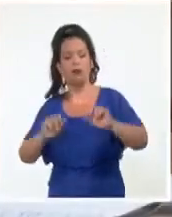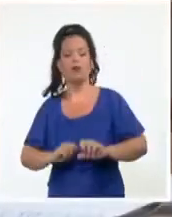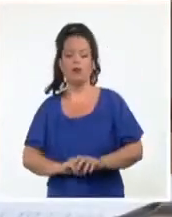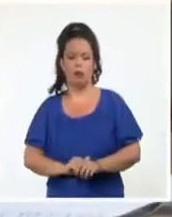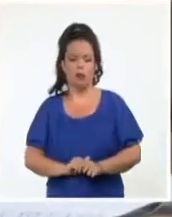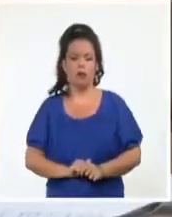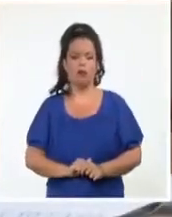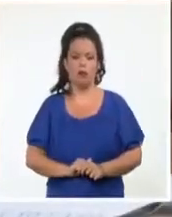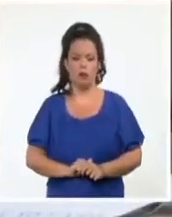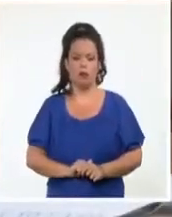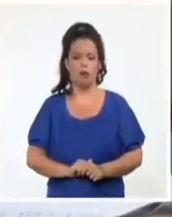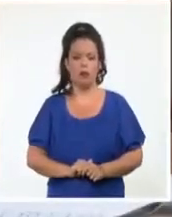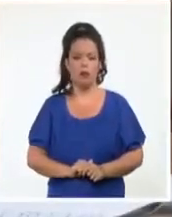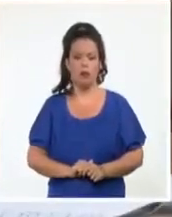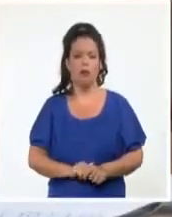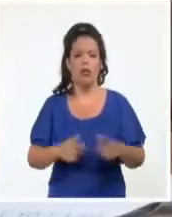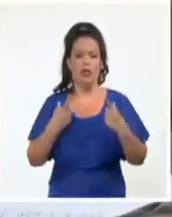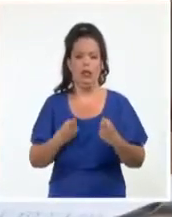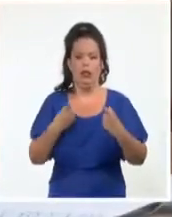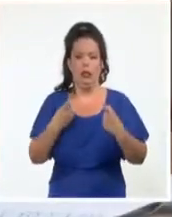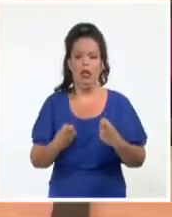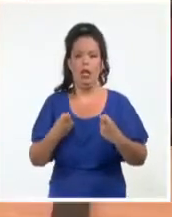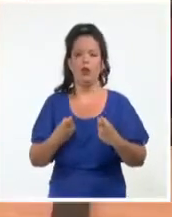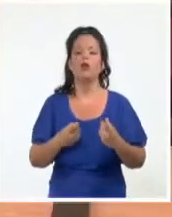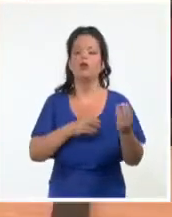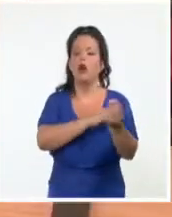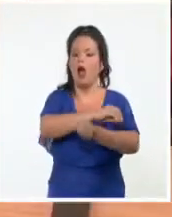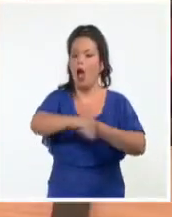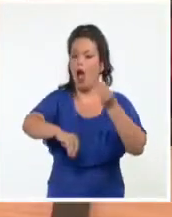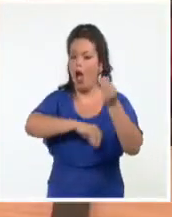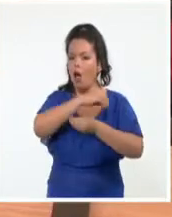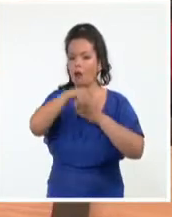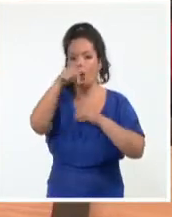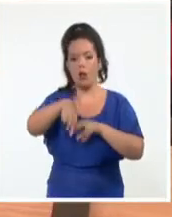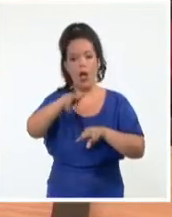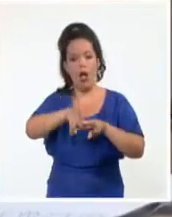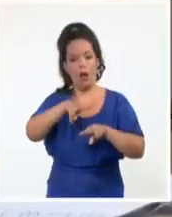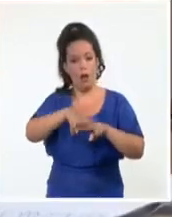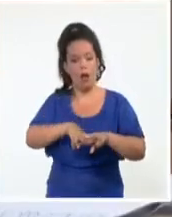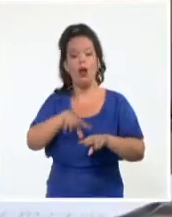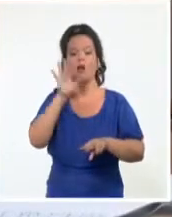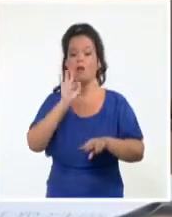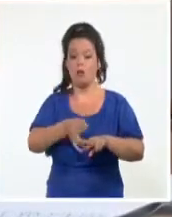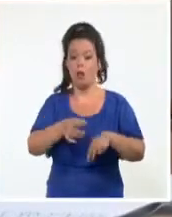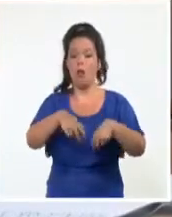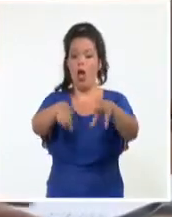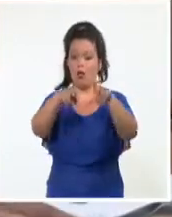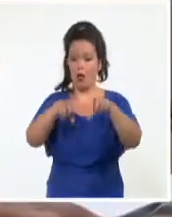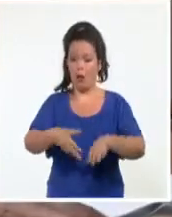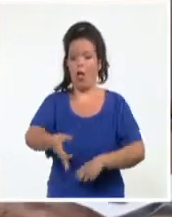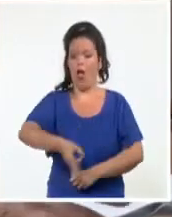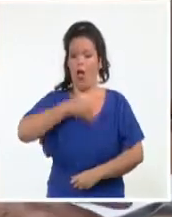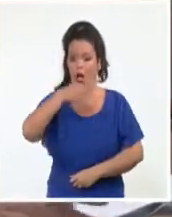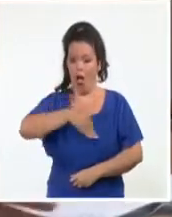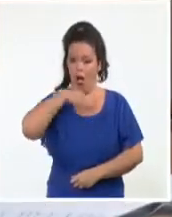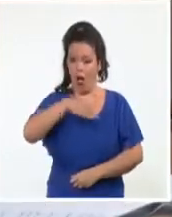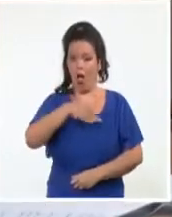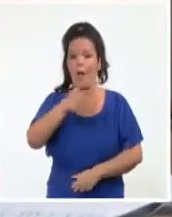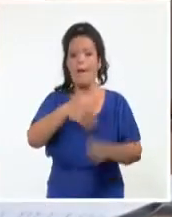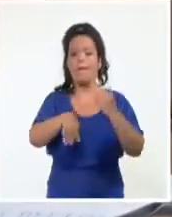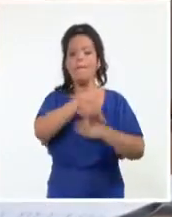una transformación en la educación de la Habana. Como usted decía, el día que rendimos cuenta, y bueno, decía también el ministro de